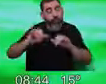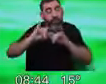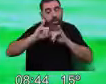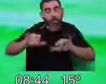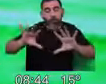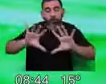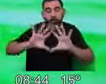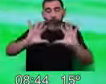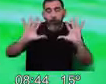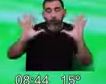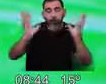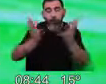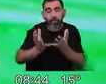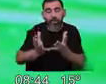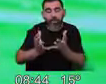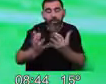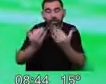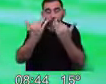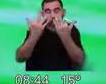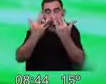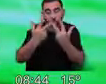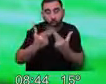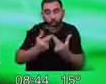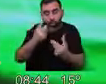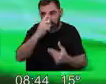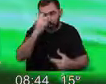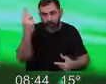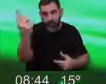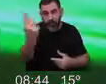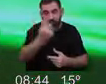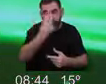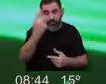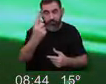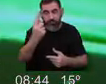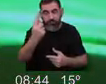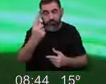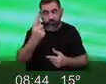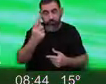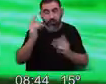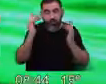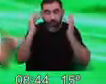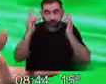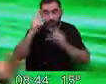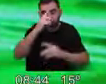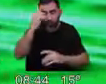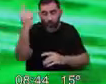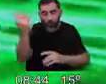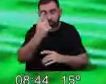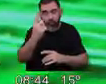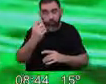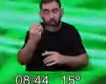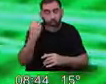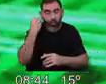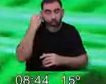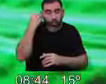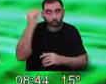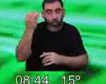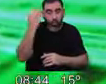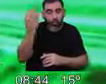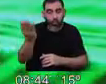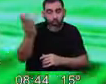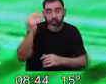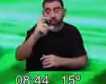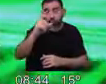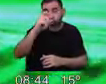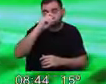mundial de nuestra organización a nivel internacional, la Internacional de la Educación, que tuvo su congreso en